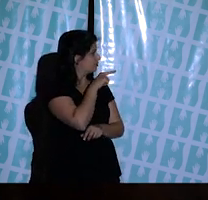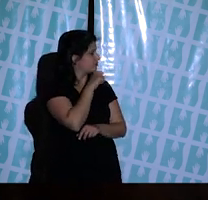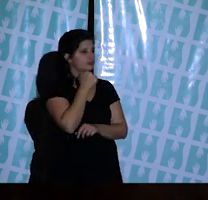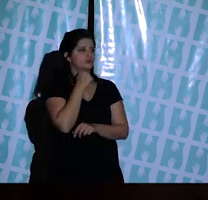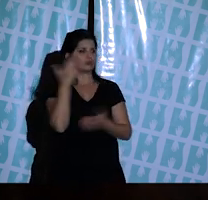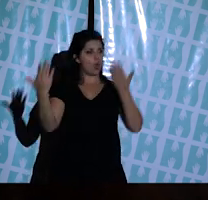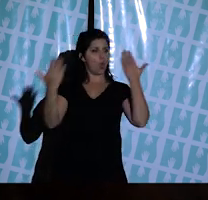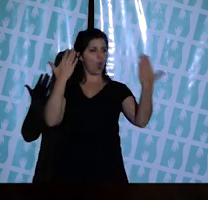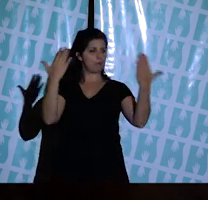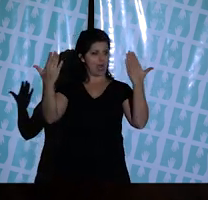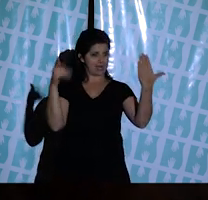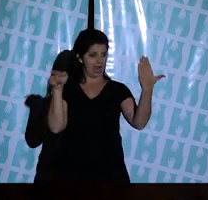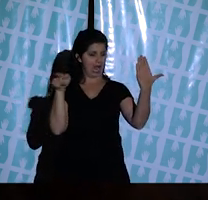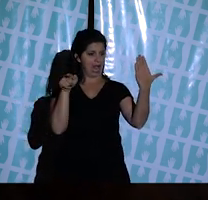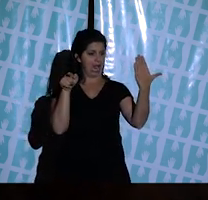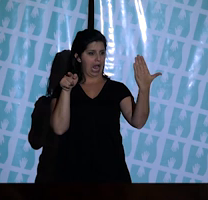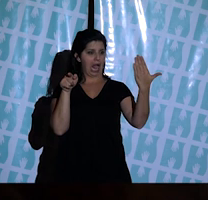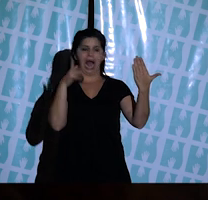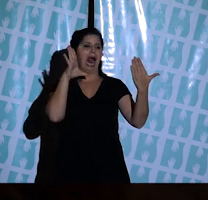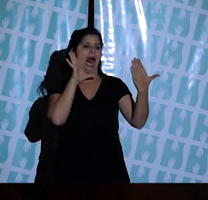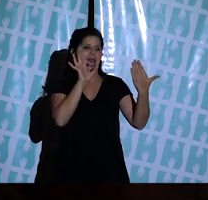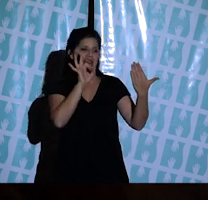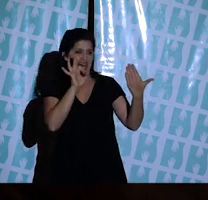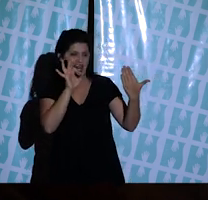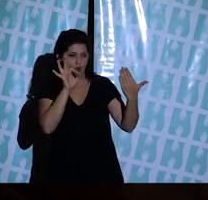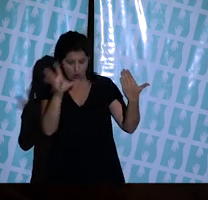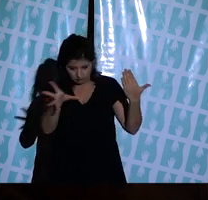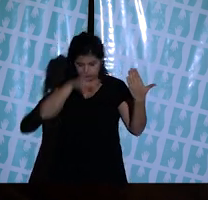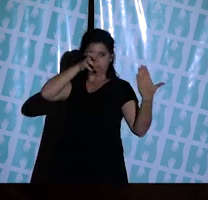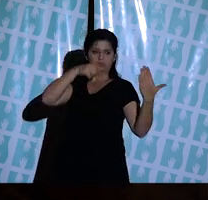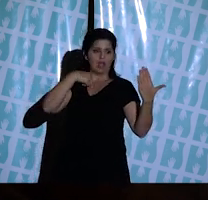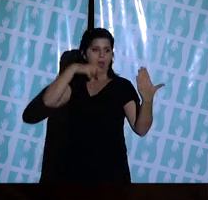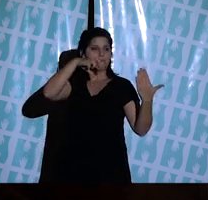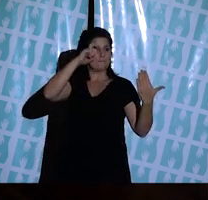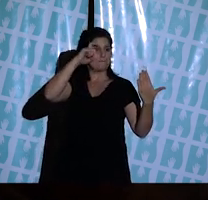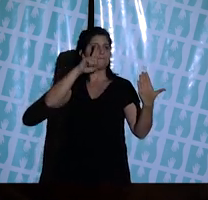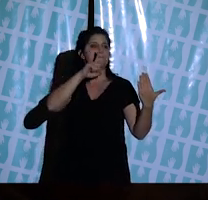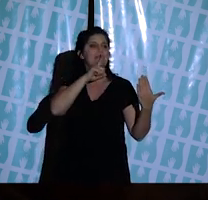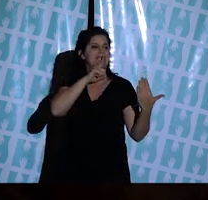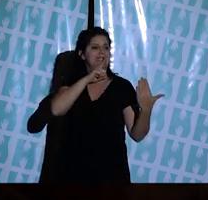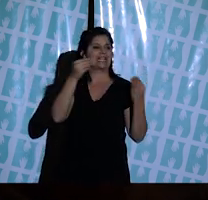captación de eso en un PET, que es un estudio de funcionamiento